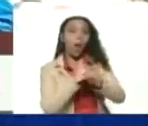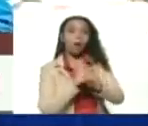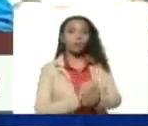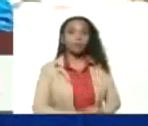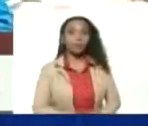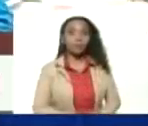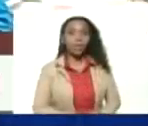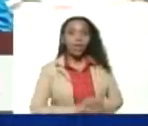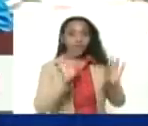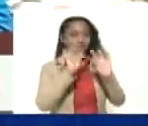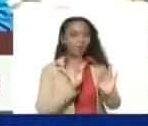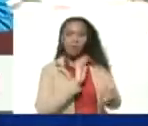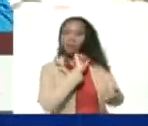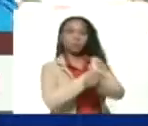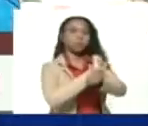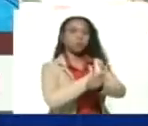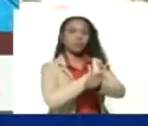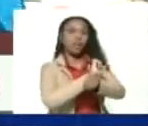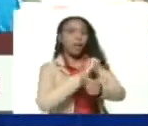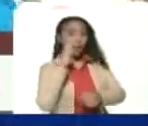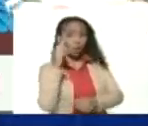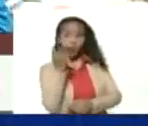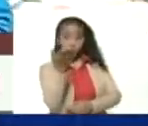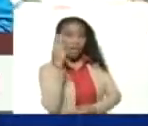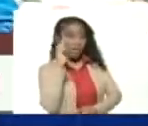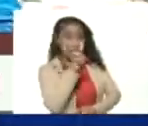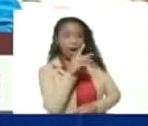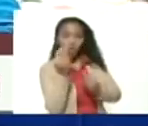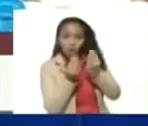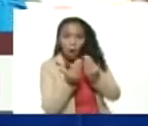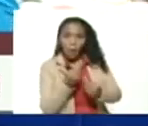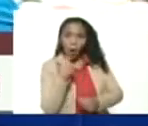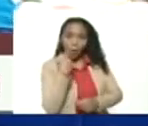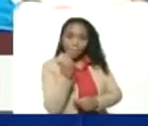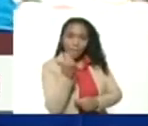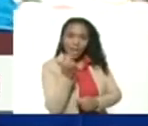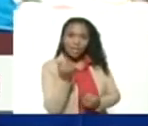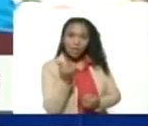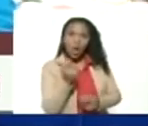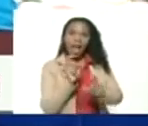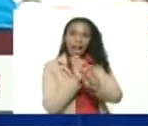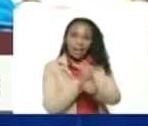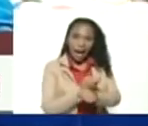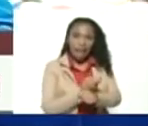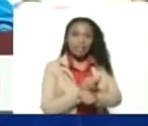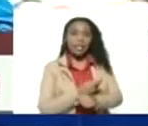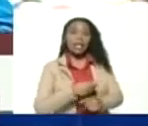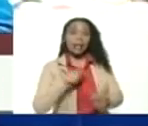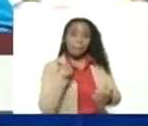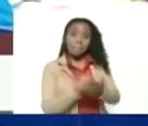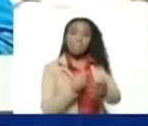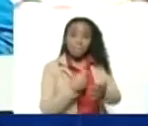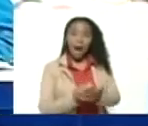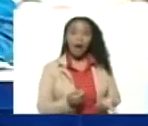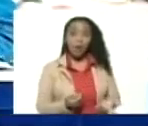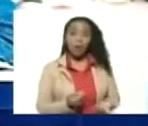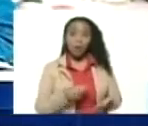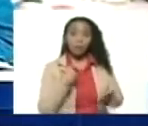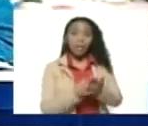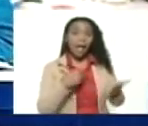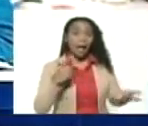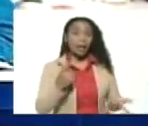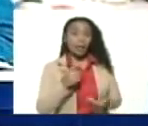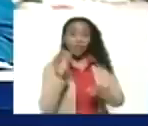En esclavismo. Para que ustedes vean los precios de la electricidad, del gas, de los impuestos. Pagan impuestos hasta